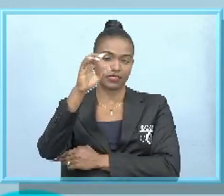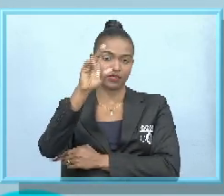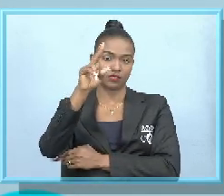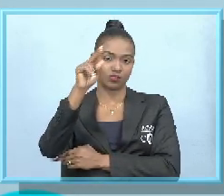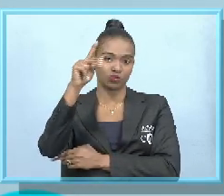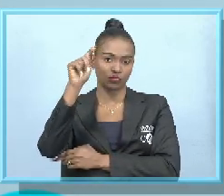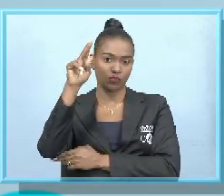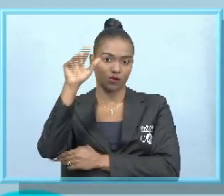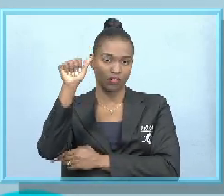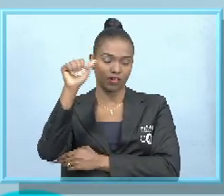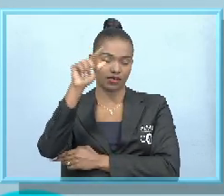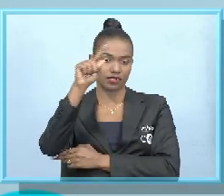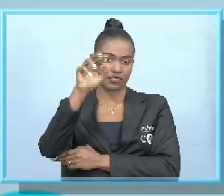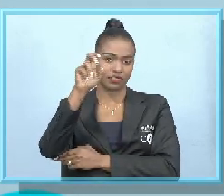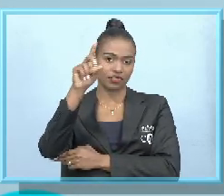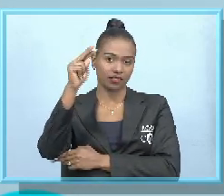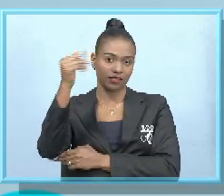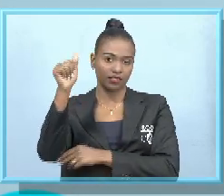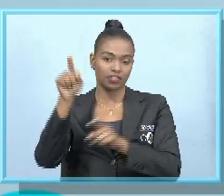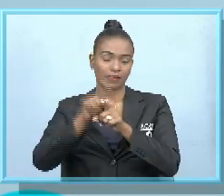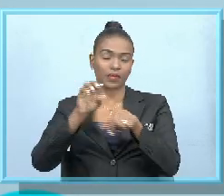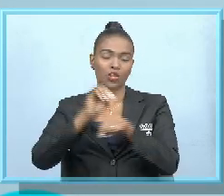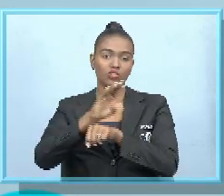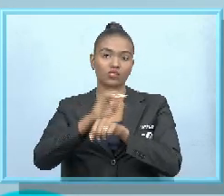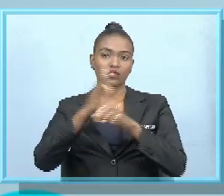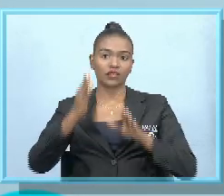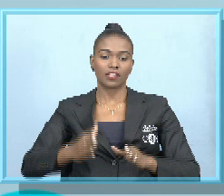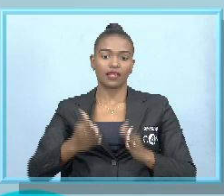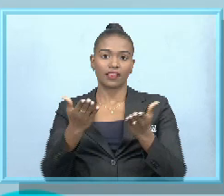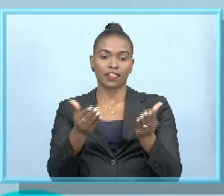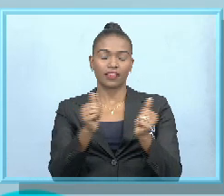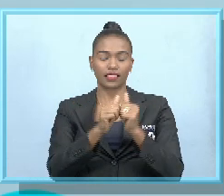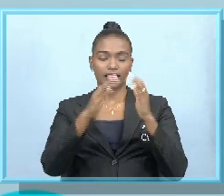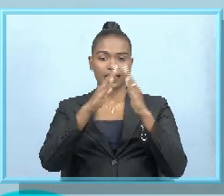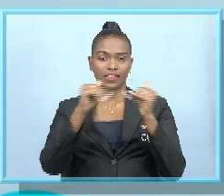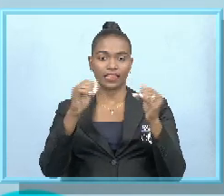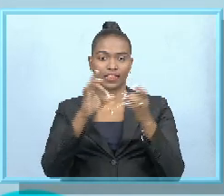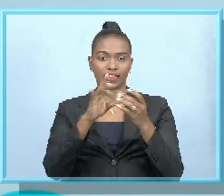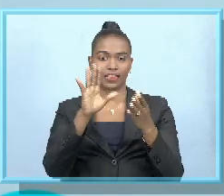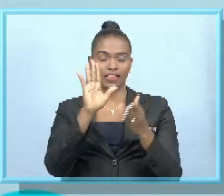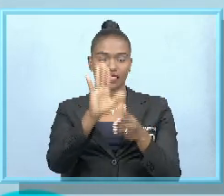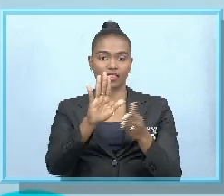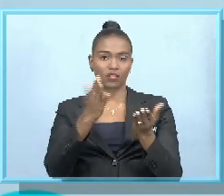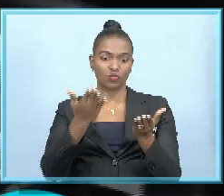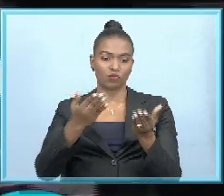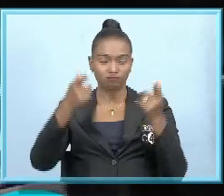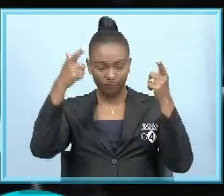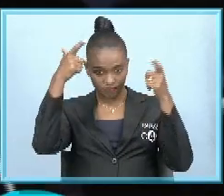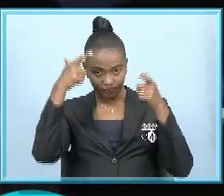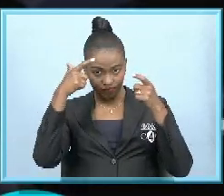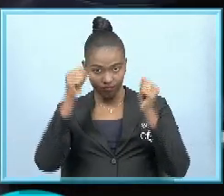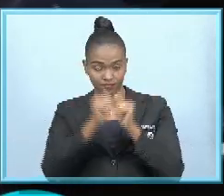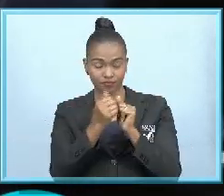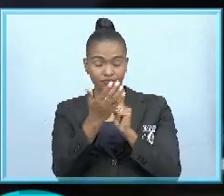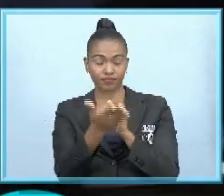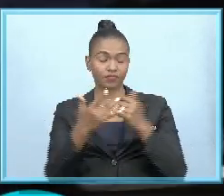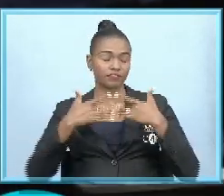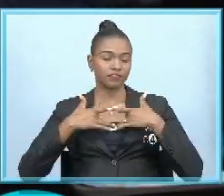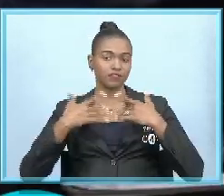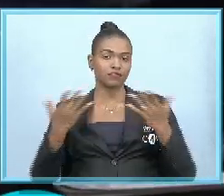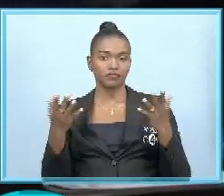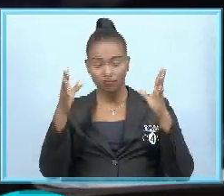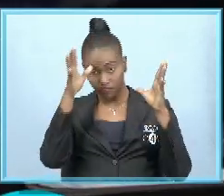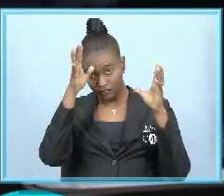Ituruaga Saldaña, y el consejero diplomático en la Casa de Su Majestad. En tanto que